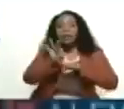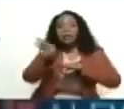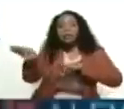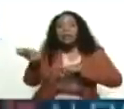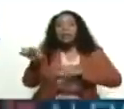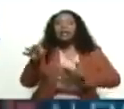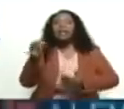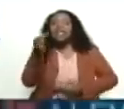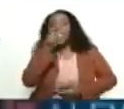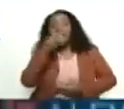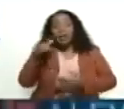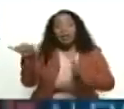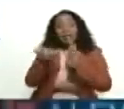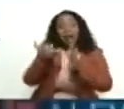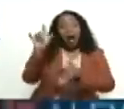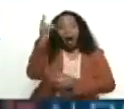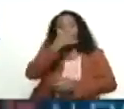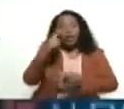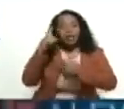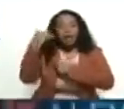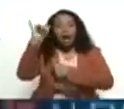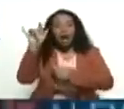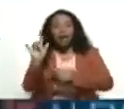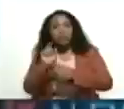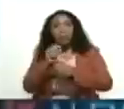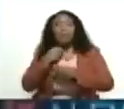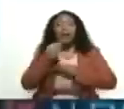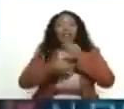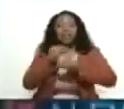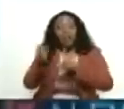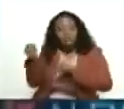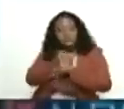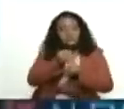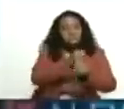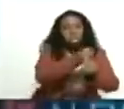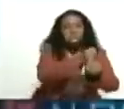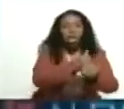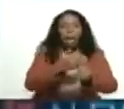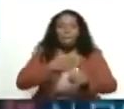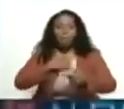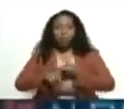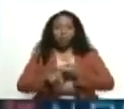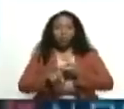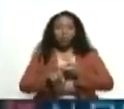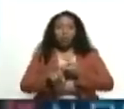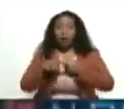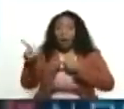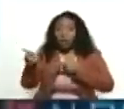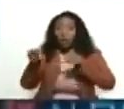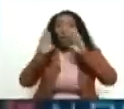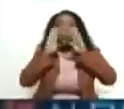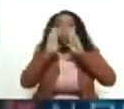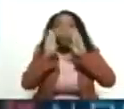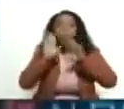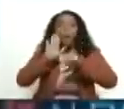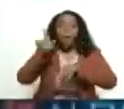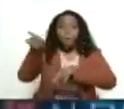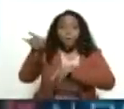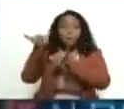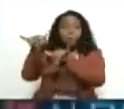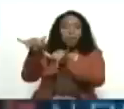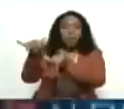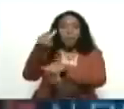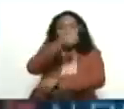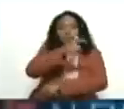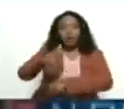obligarlos a mantener secuestrado y torturar a Alex Saab. Todo esto ha sido confesado por sus autores.